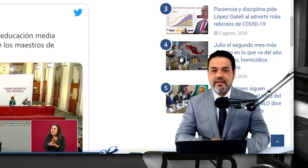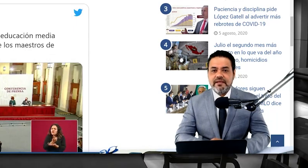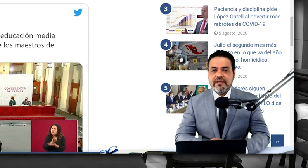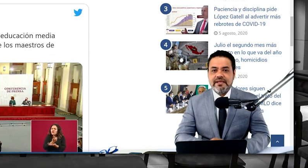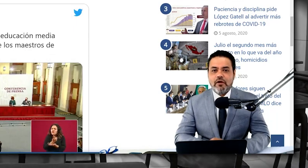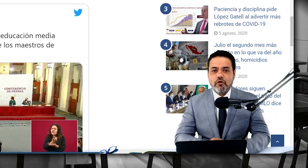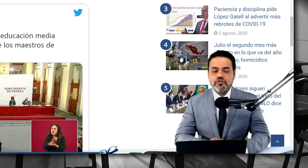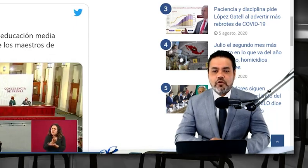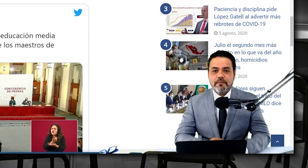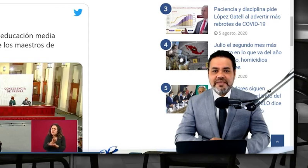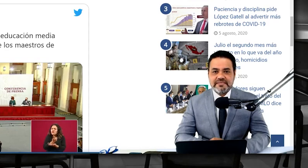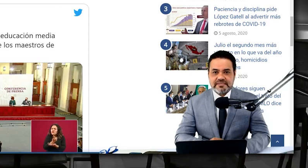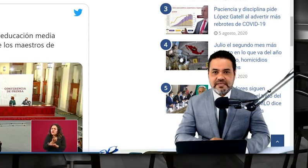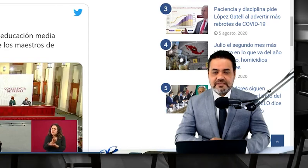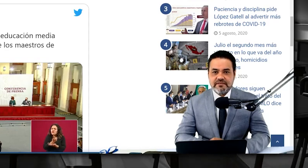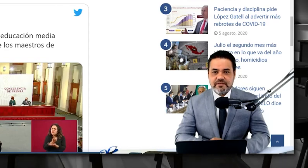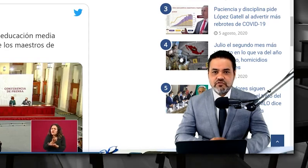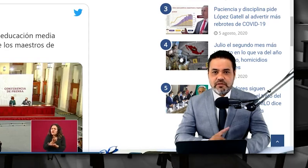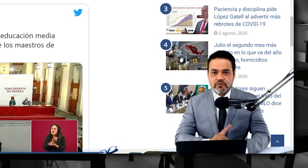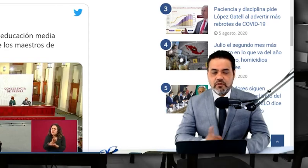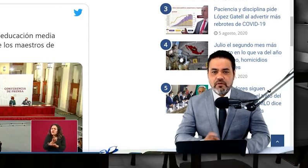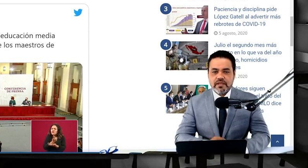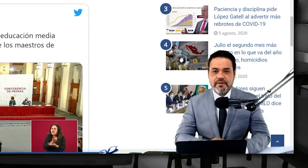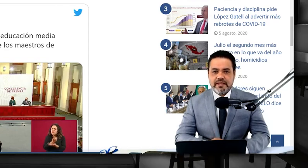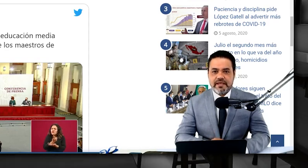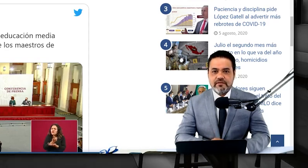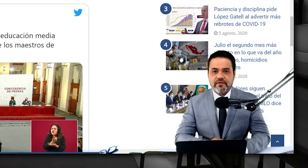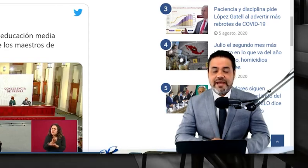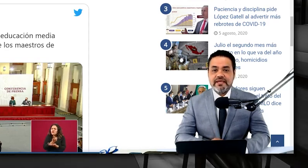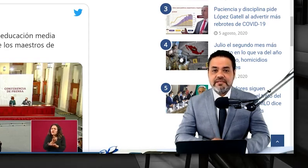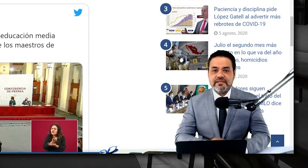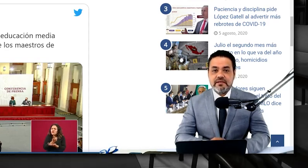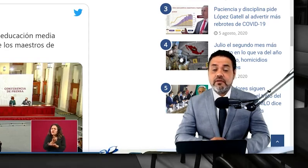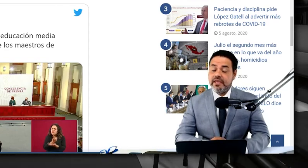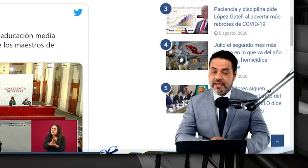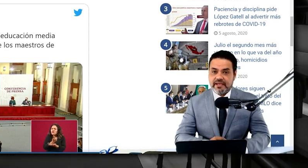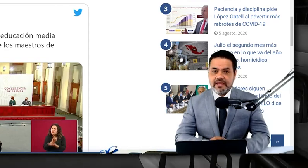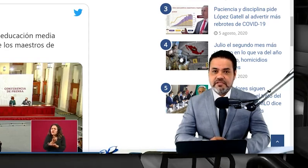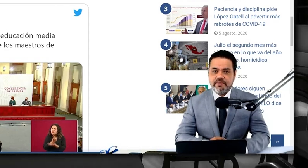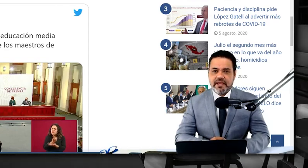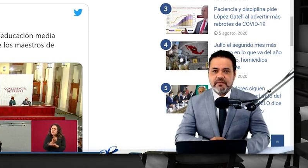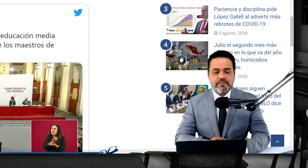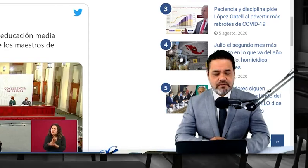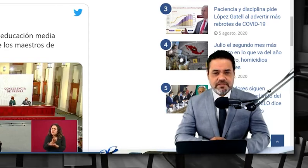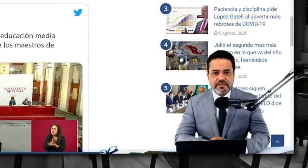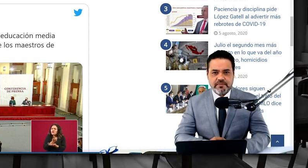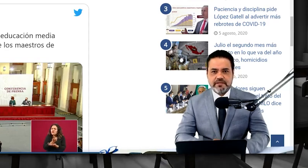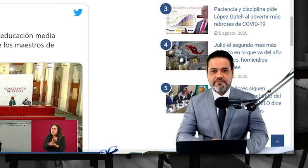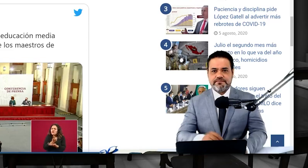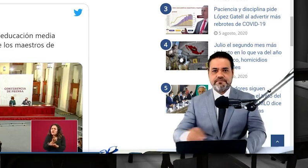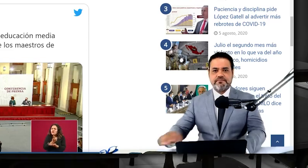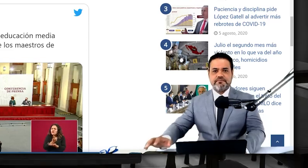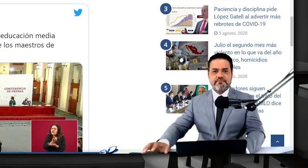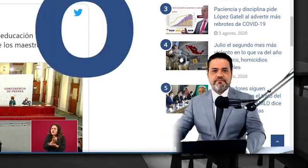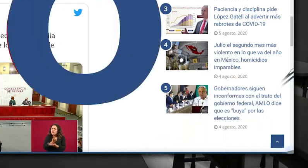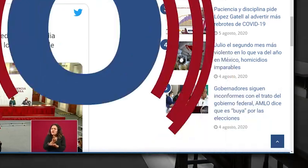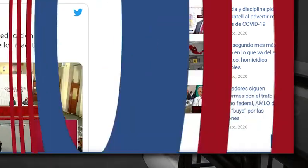en línea ocho meses sin recibir un sueldo, todo lo que va del año. Ayer les dijeron que ya, que les pagan, pero en septiembre.